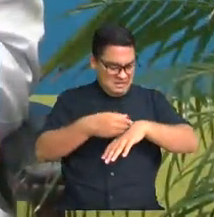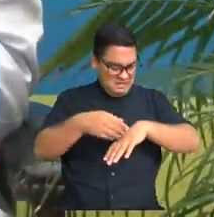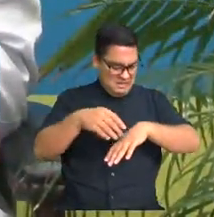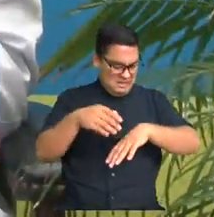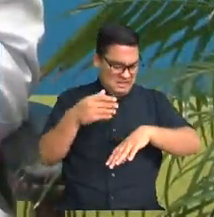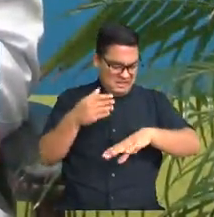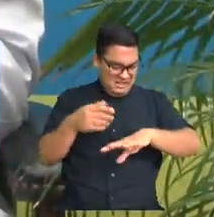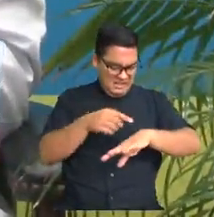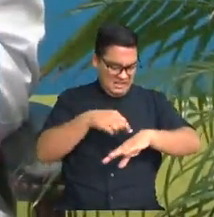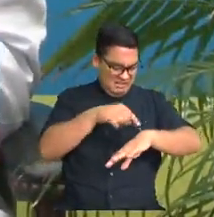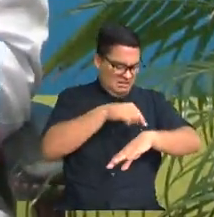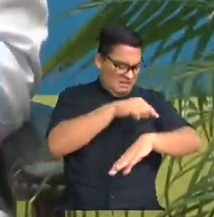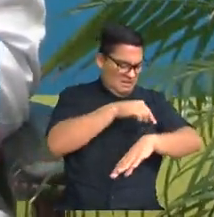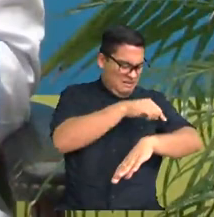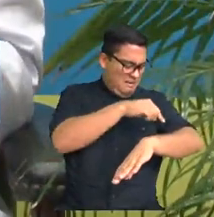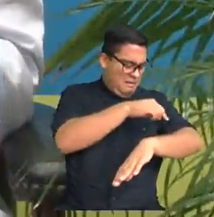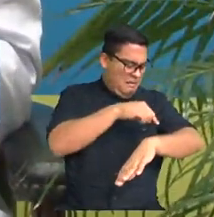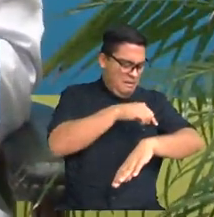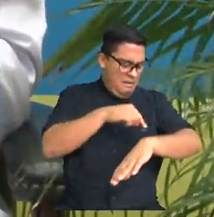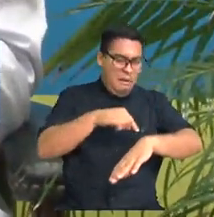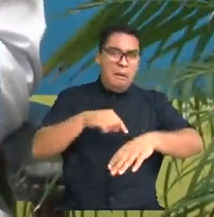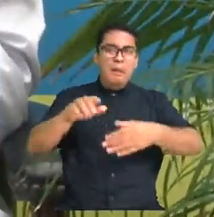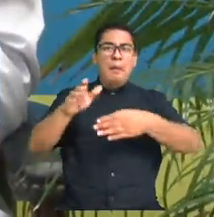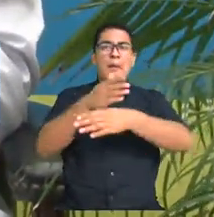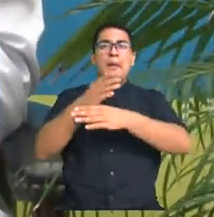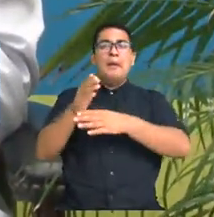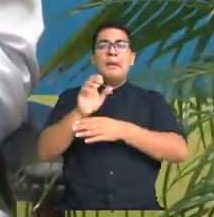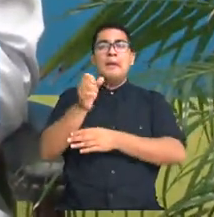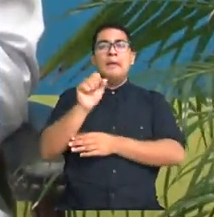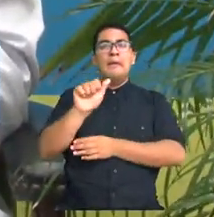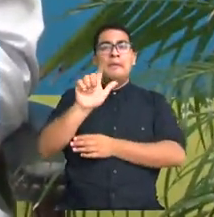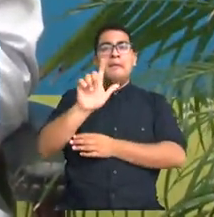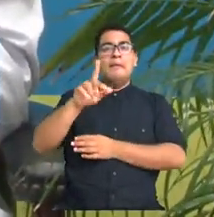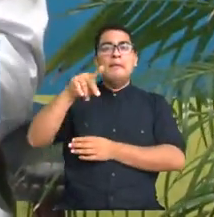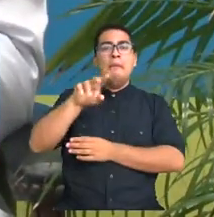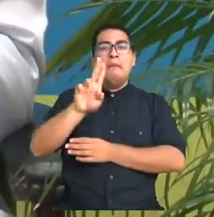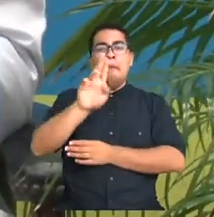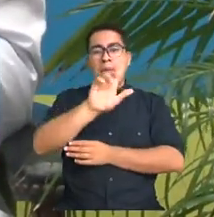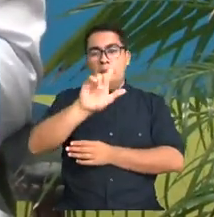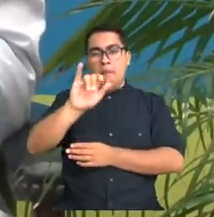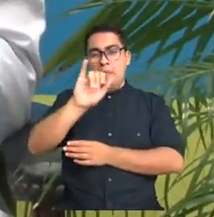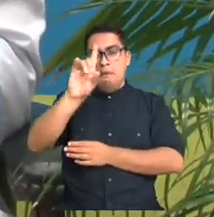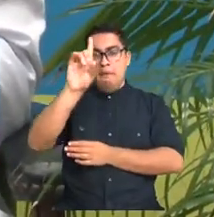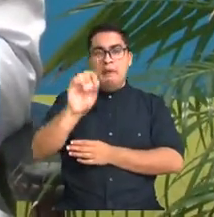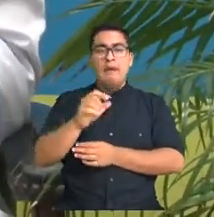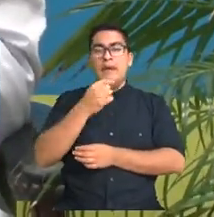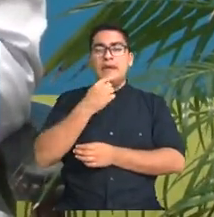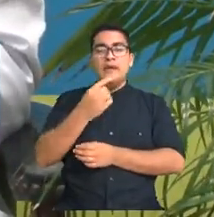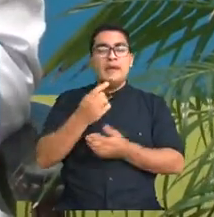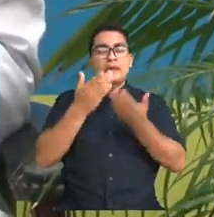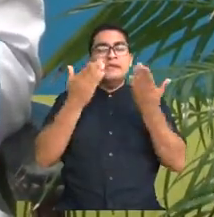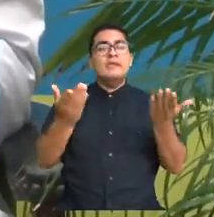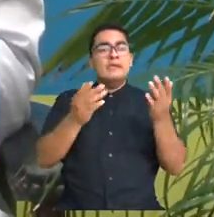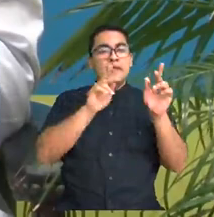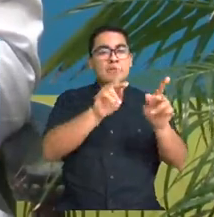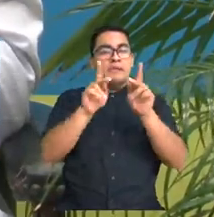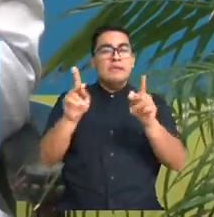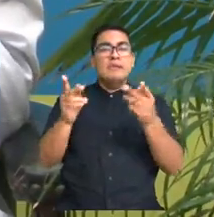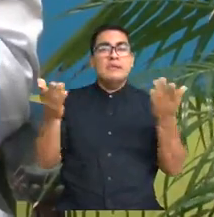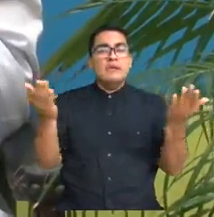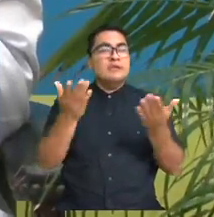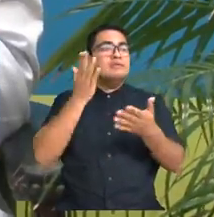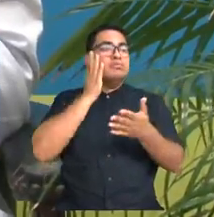hace que se formen pequeñas pelotitas, que es el famoso salpullido que dice la gente. Entonces, en estos pacientes que